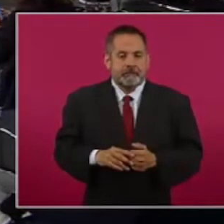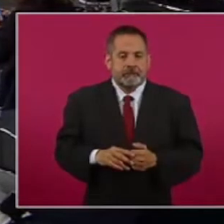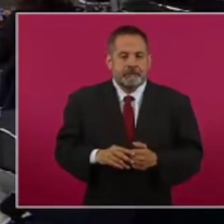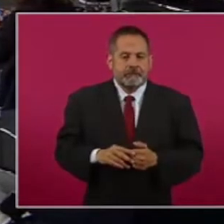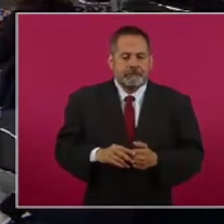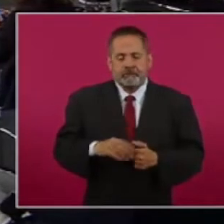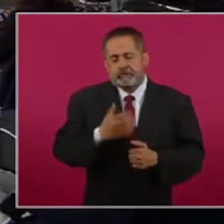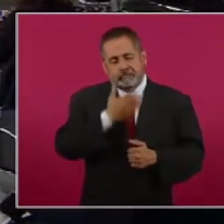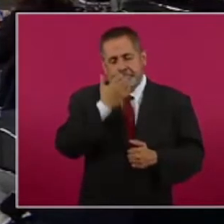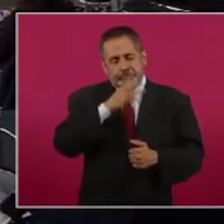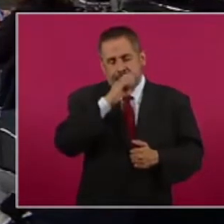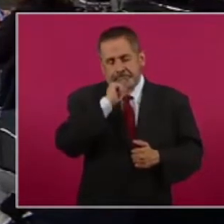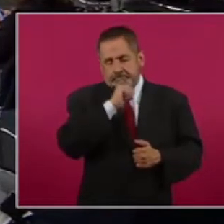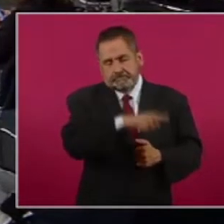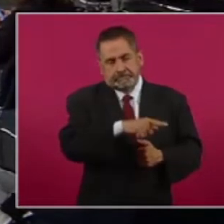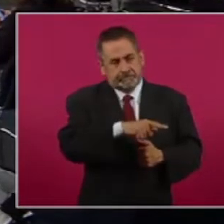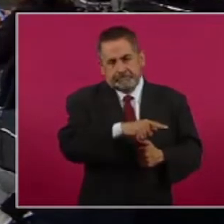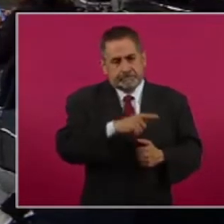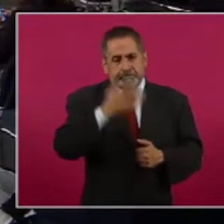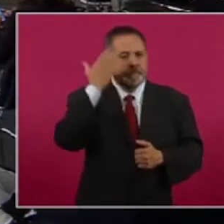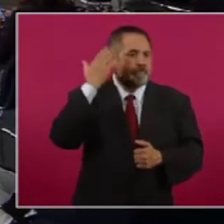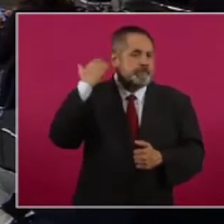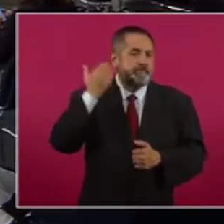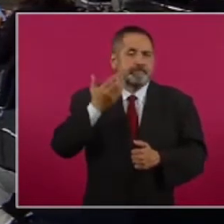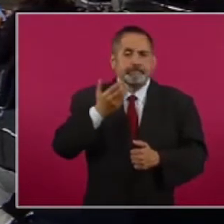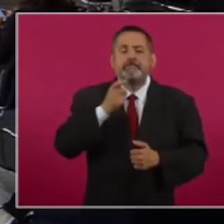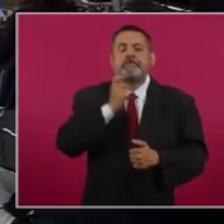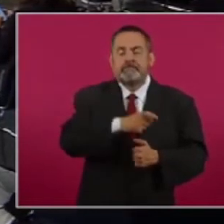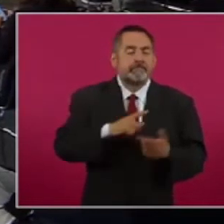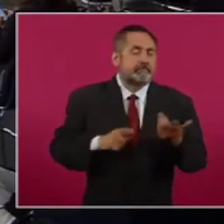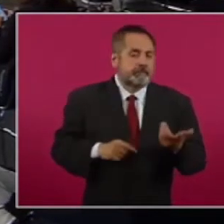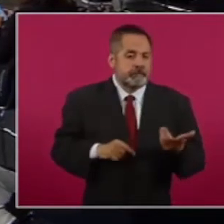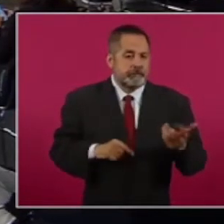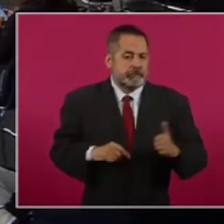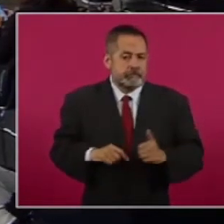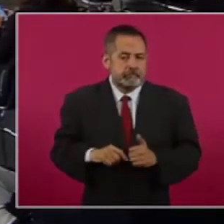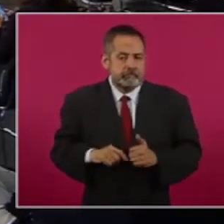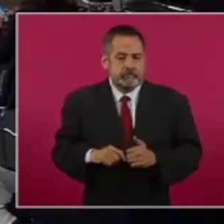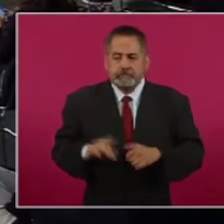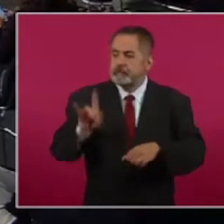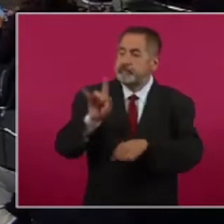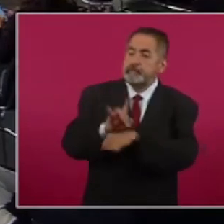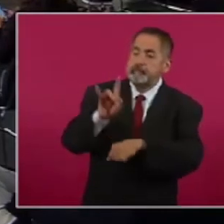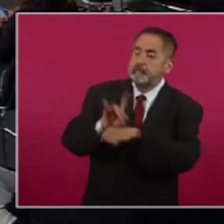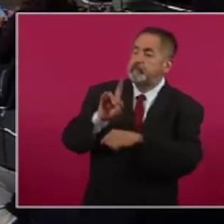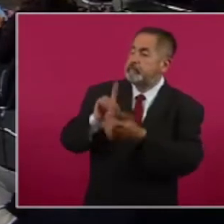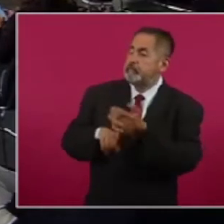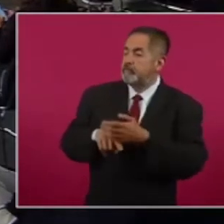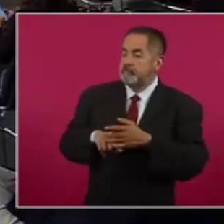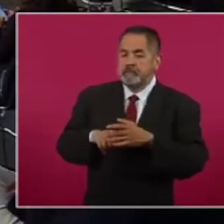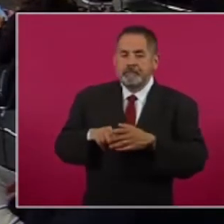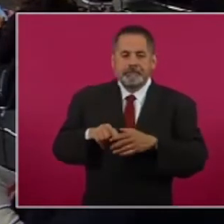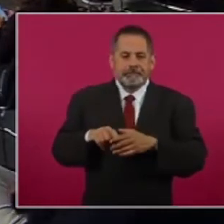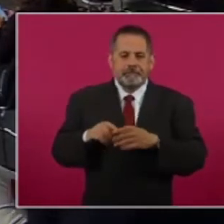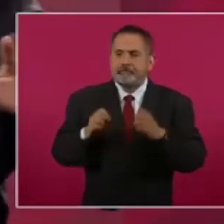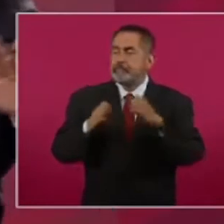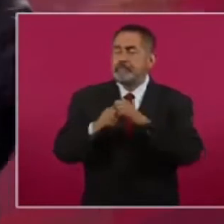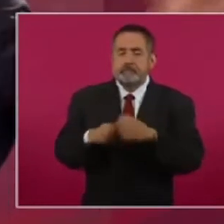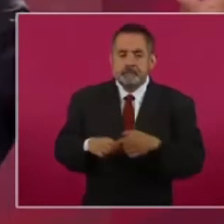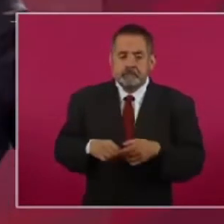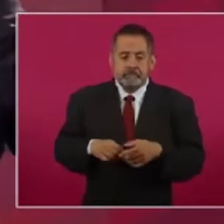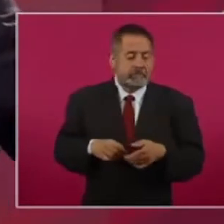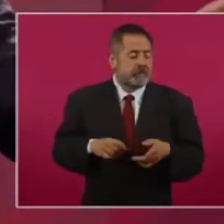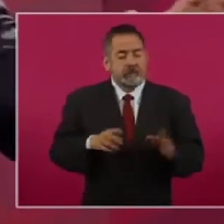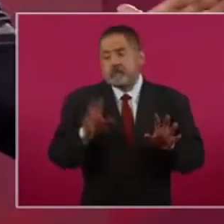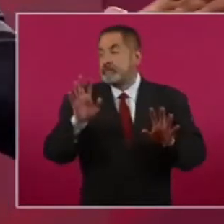vieja práctica, ¿no?, de la simulación del engaño. ¡Qué barbaridad!